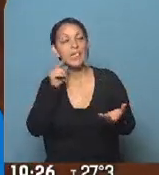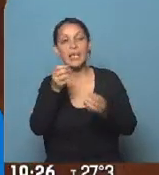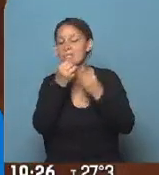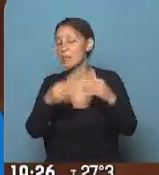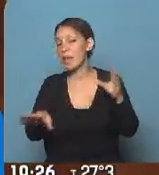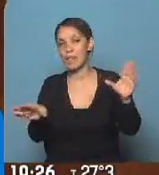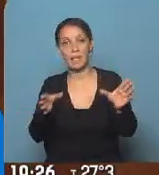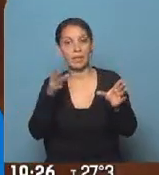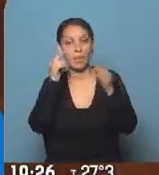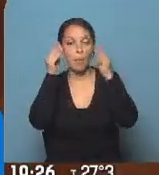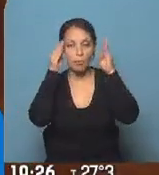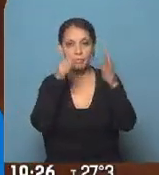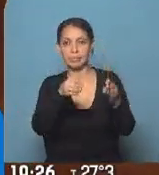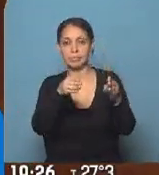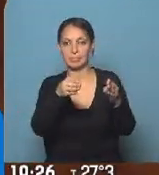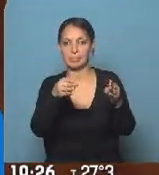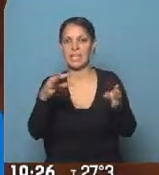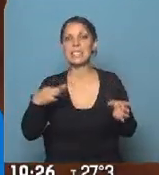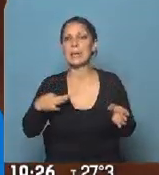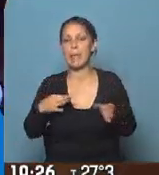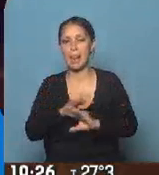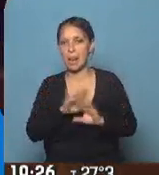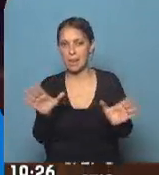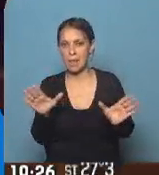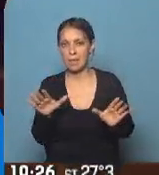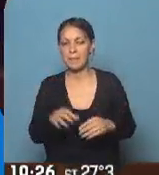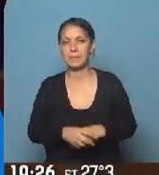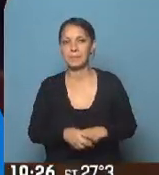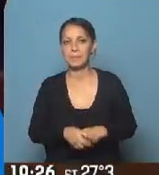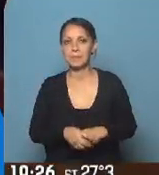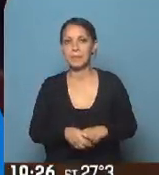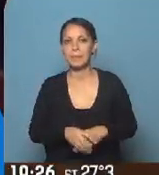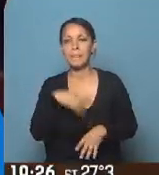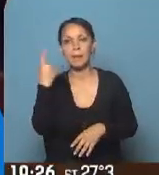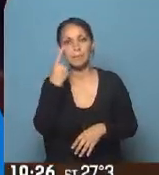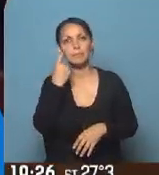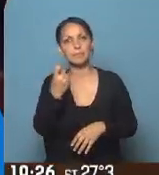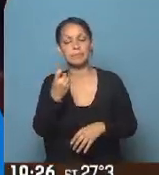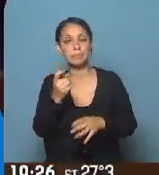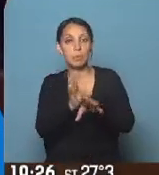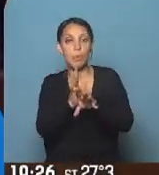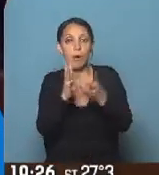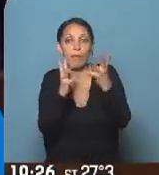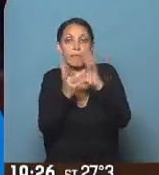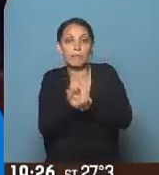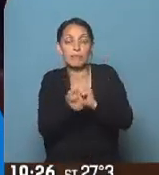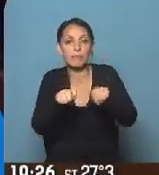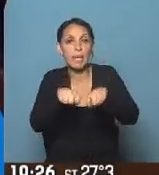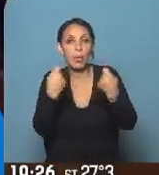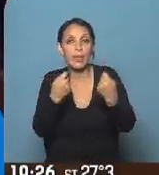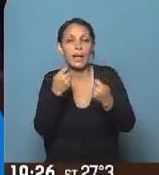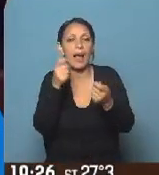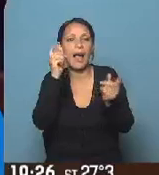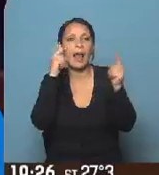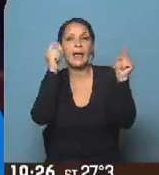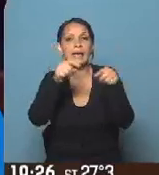la cordura cívica, realmente lo digo, y vemos que se afecta el normal desenvolvimiento y desarrollo de las instituciones,